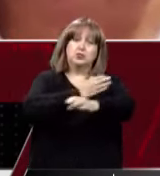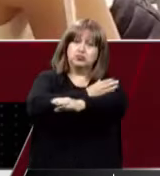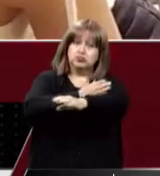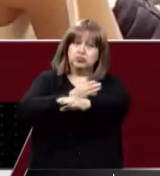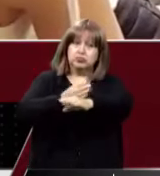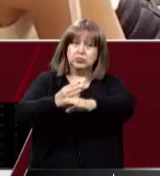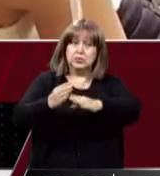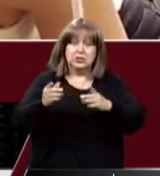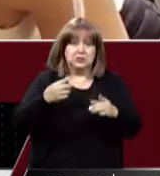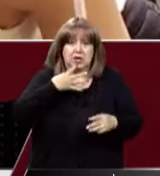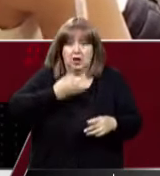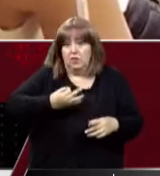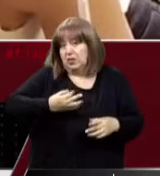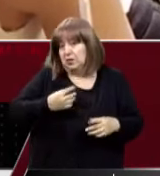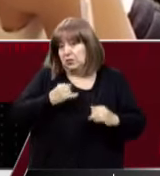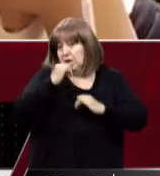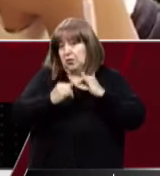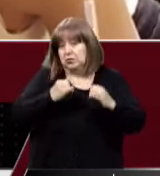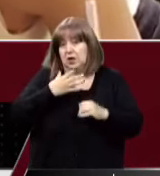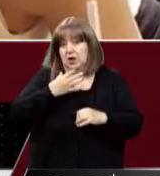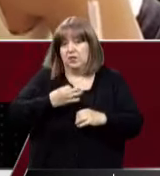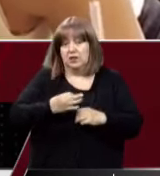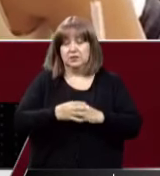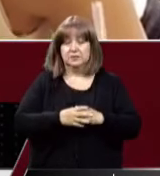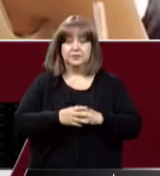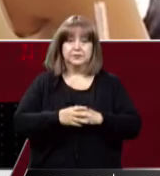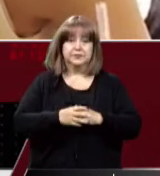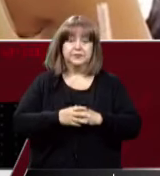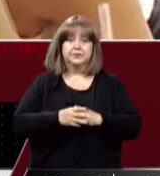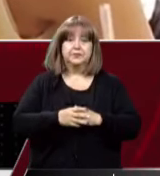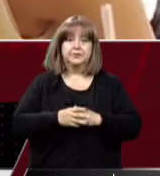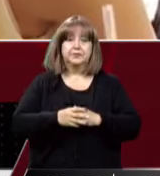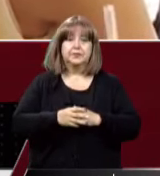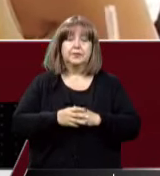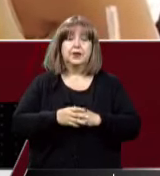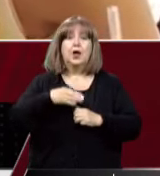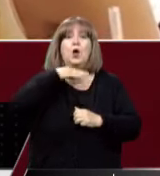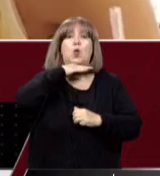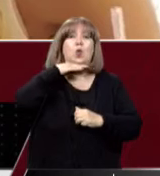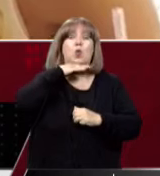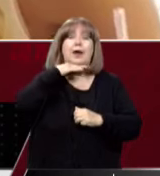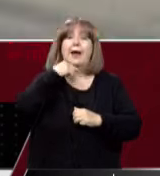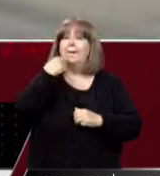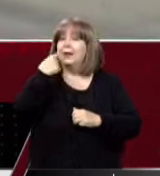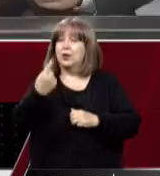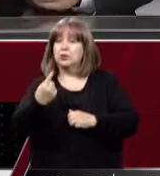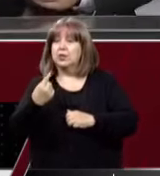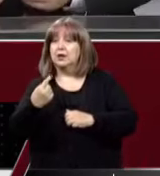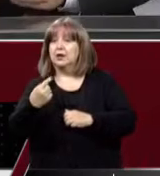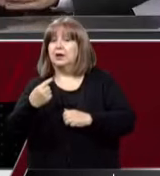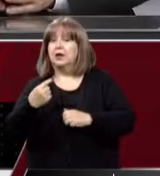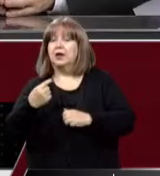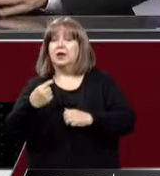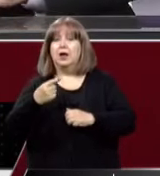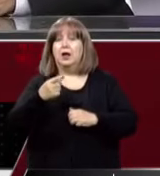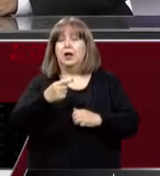Sí, la verdad. Silvia. Todo lo que es verdad. Sí. ¿Era normal que el pequeño